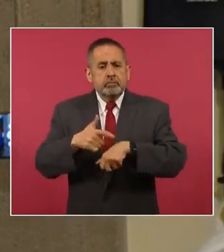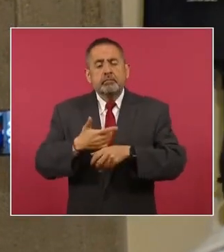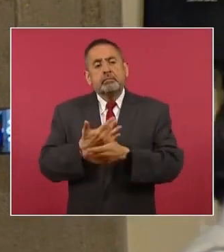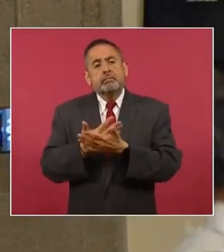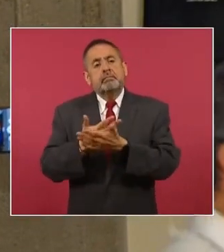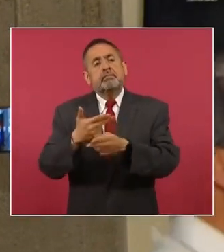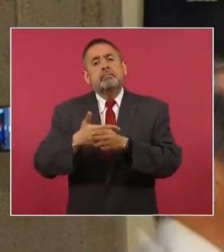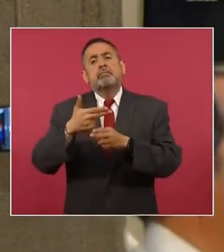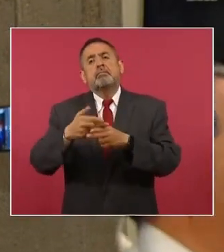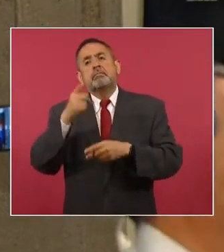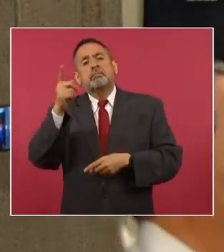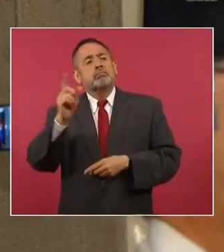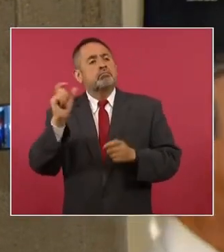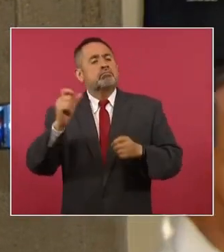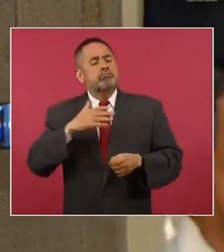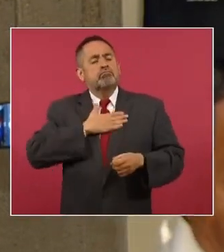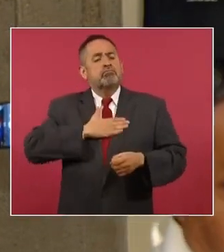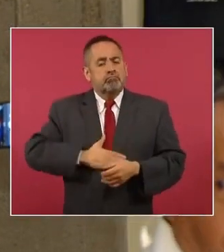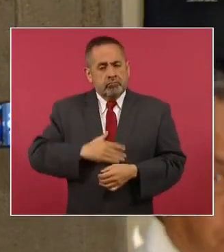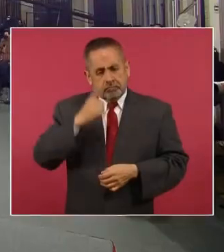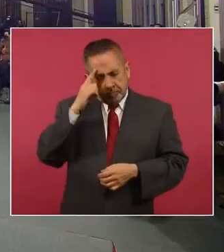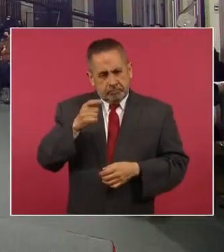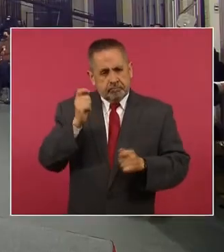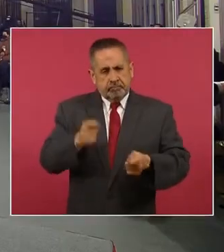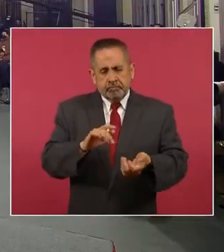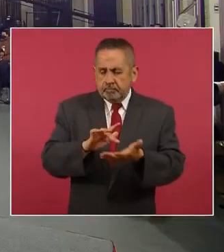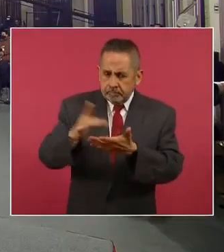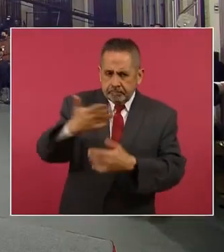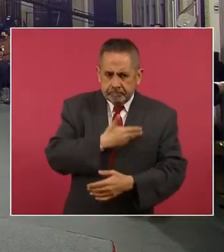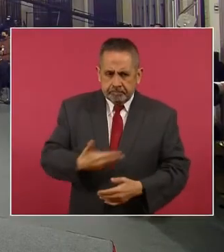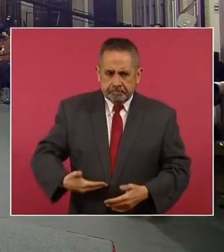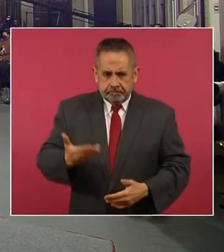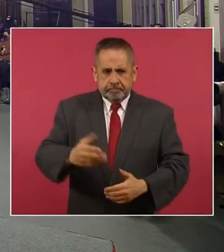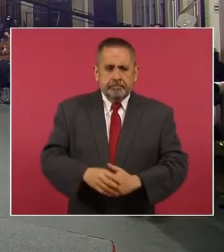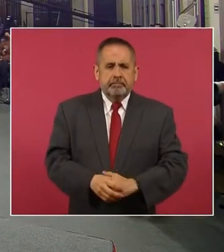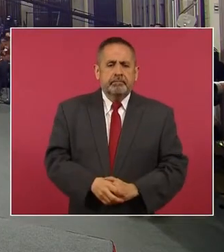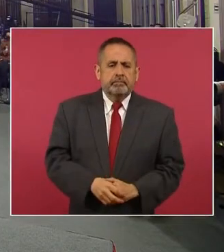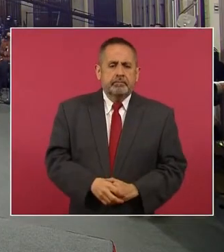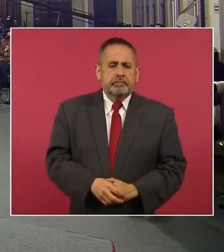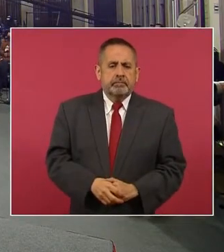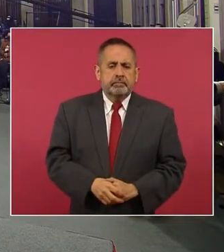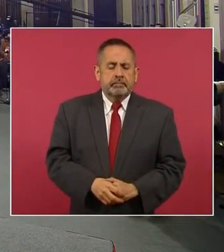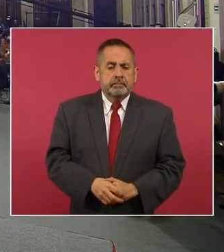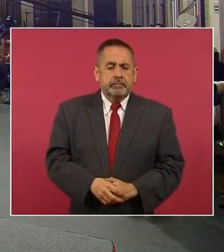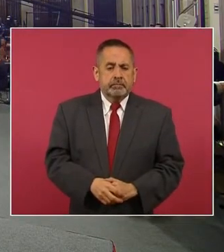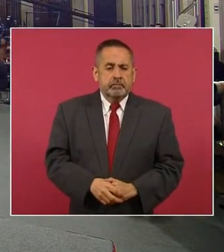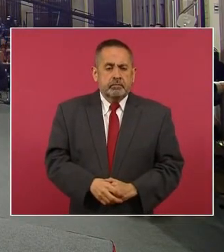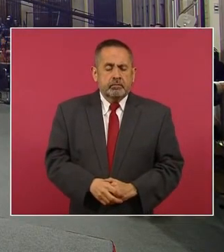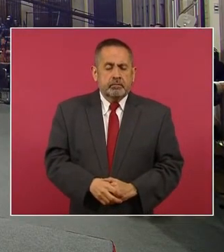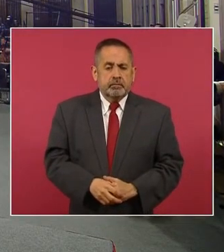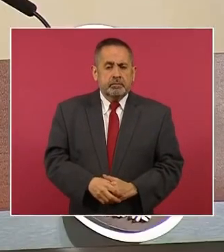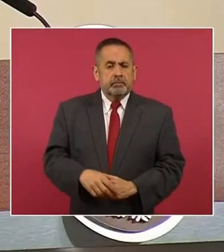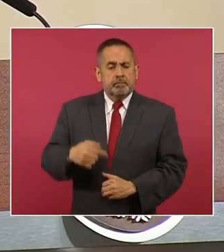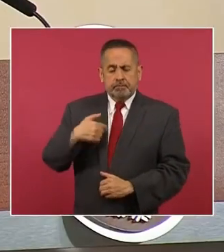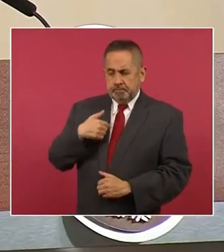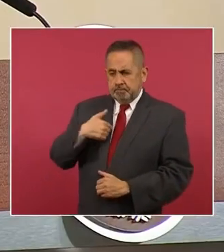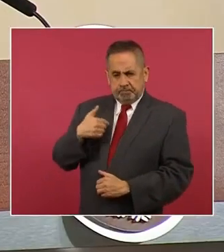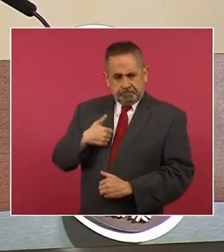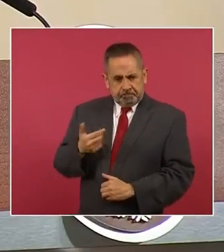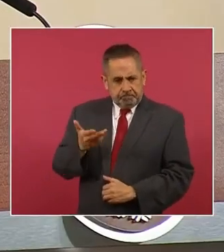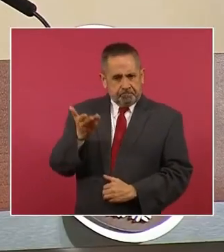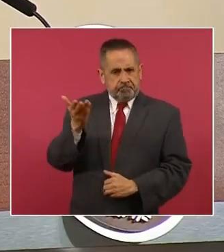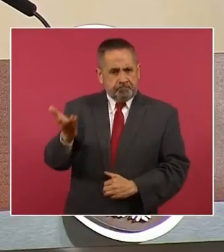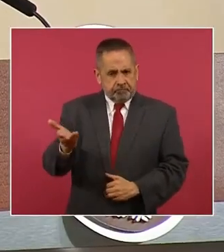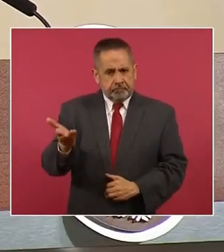para que haya justicia en el país. Gracias, sí. Presidente. Yo hacer el ofrecimiento de